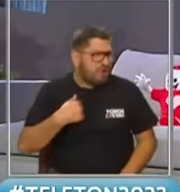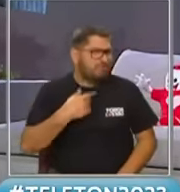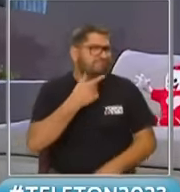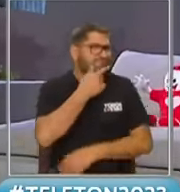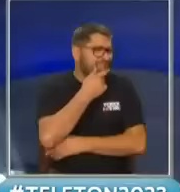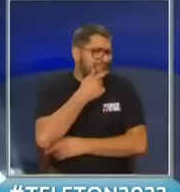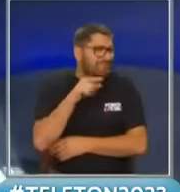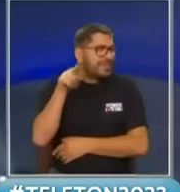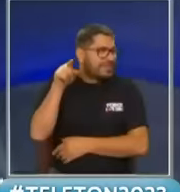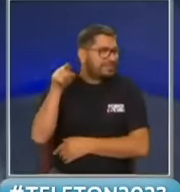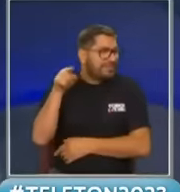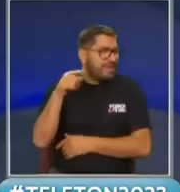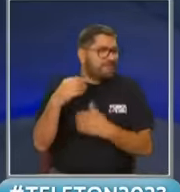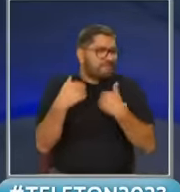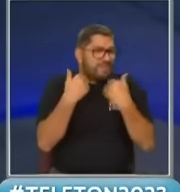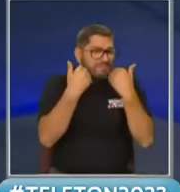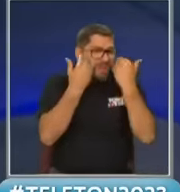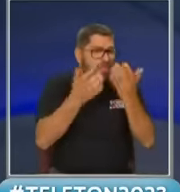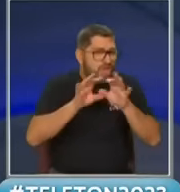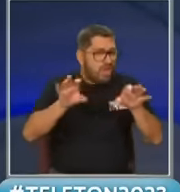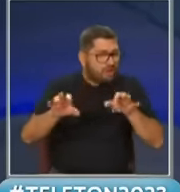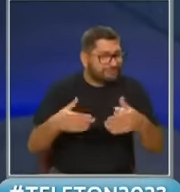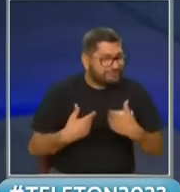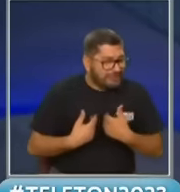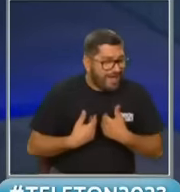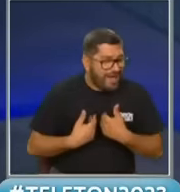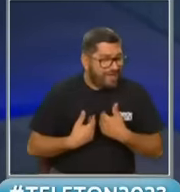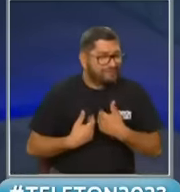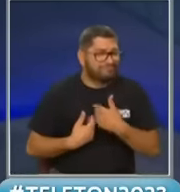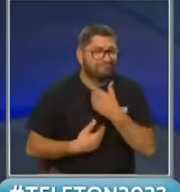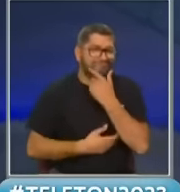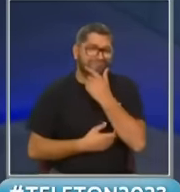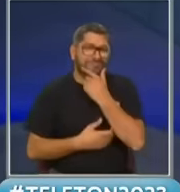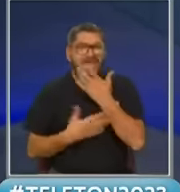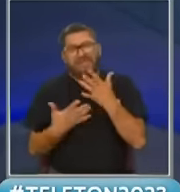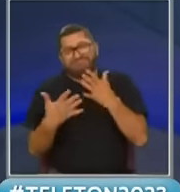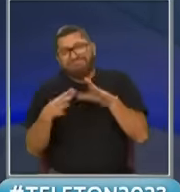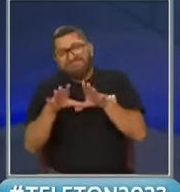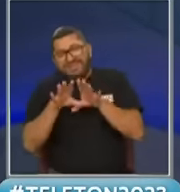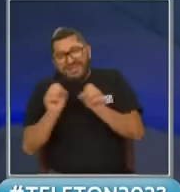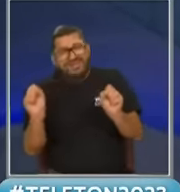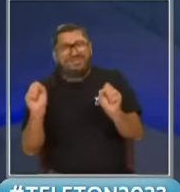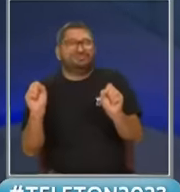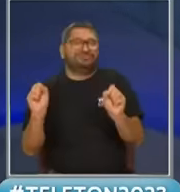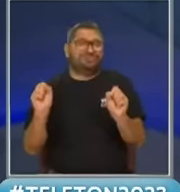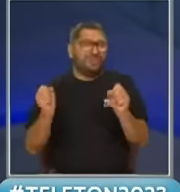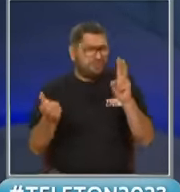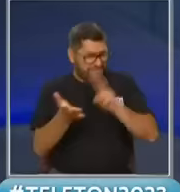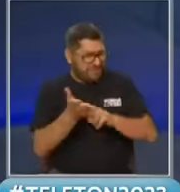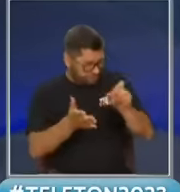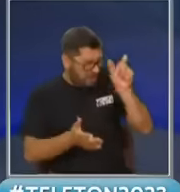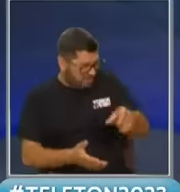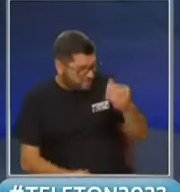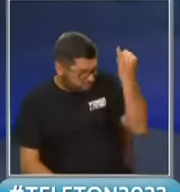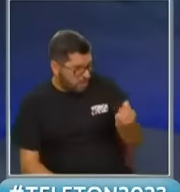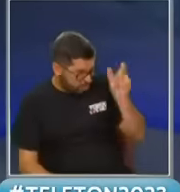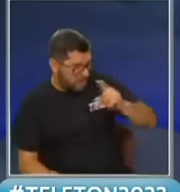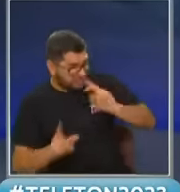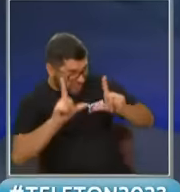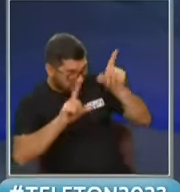devolver las cosas. Yo dije, ya, con esto... ¿En serio soy el flaco de la tele? Sí, po. Ya.